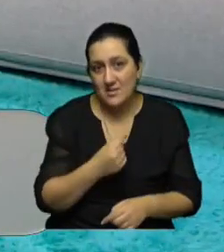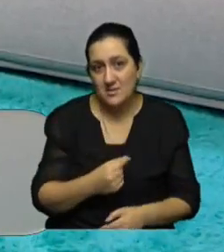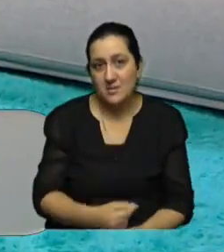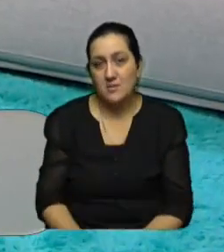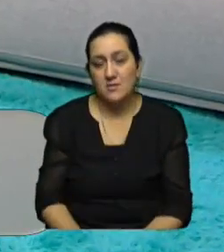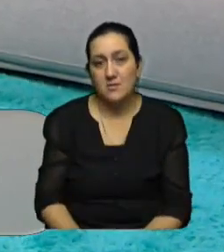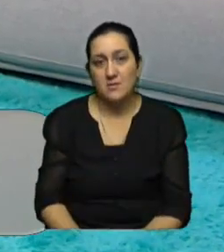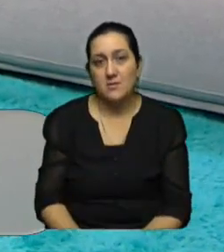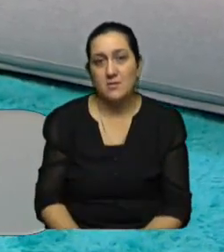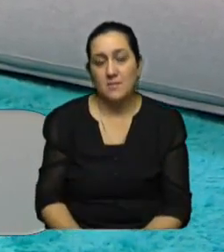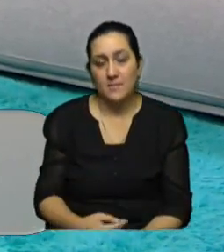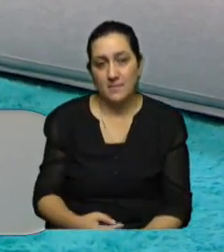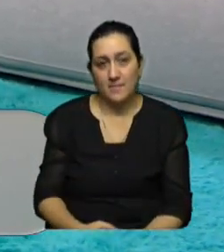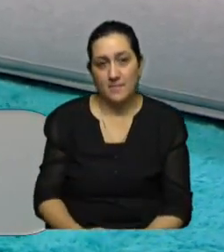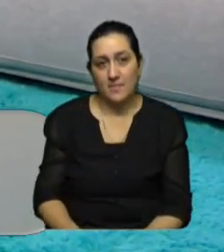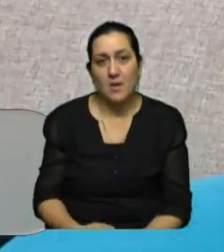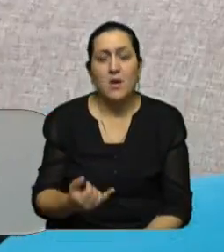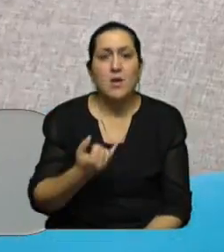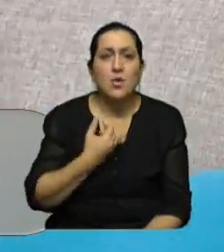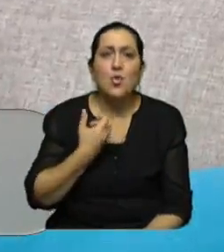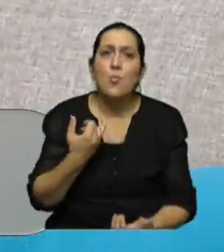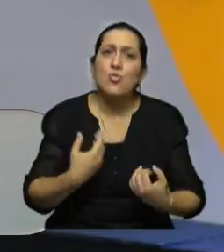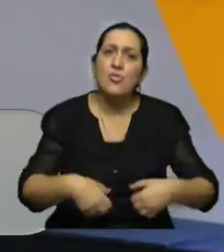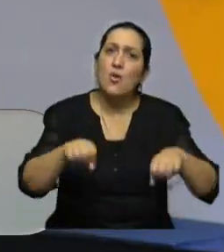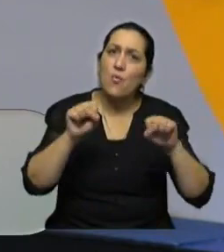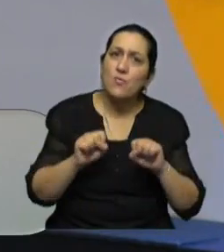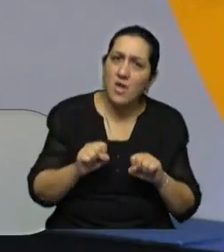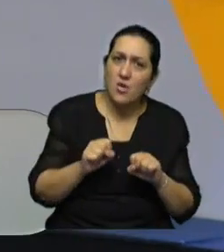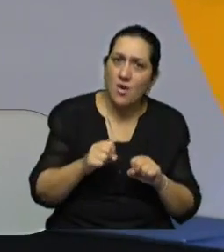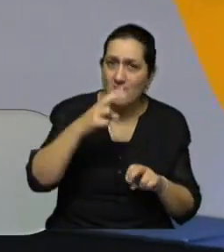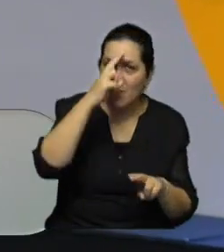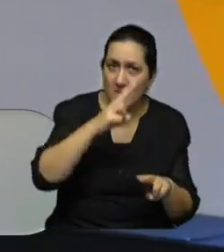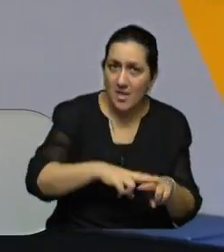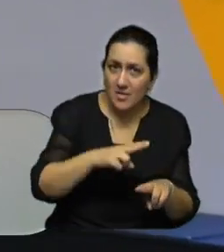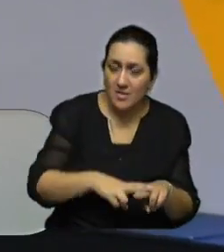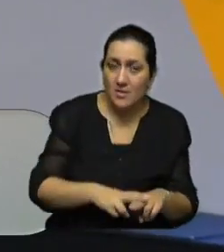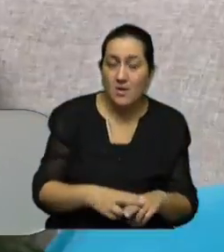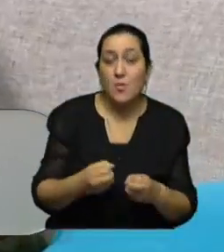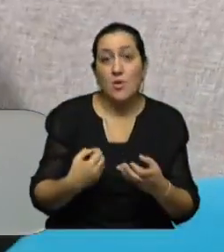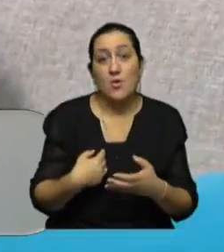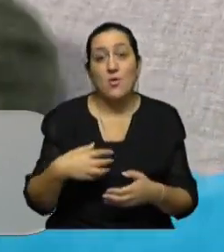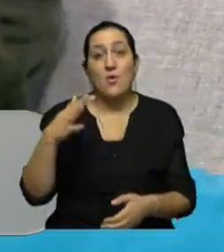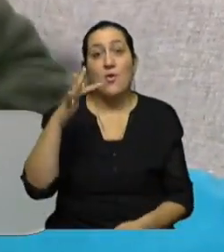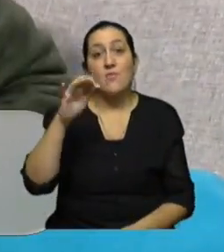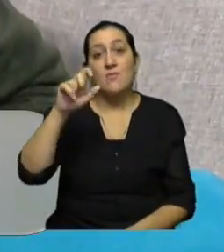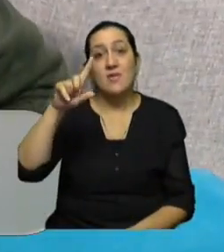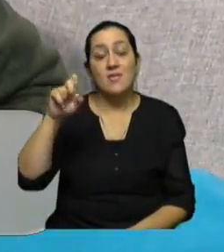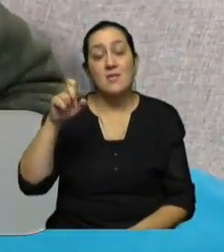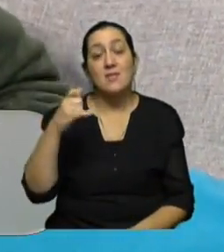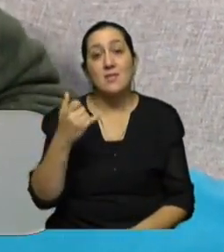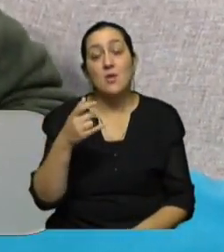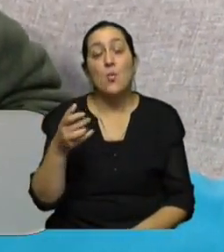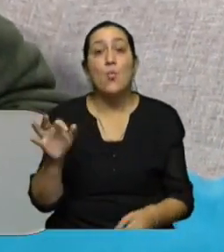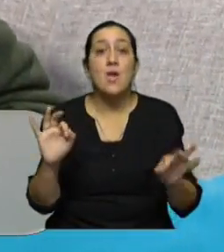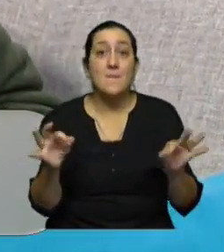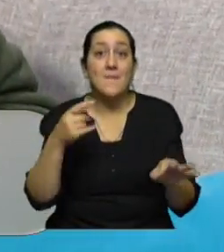Sí, pero ¿cómo llegaron a descubrir todo eso? Bueno, Fede tiene un hermano de 4 años y medio,